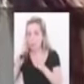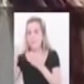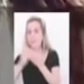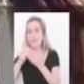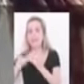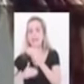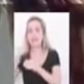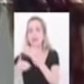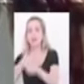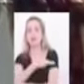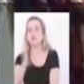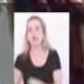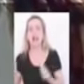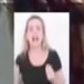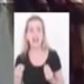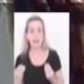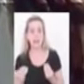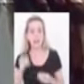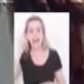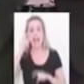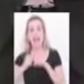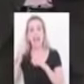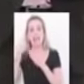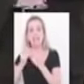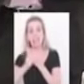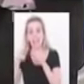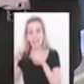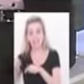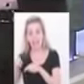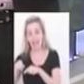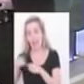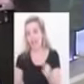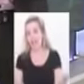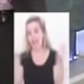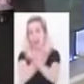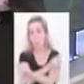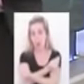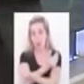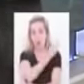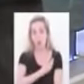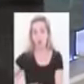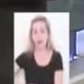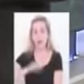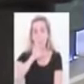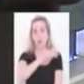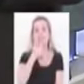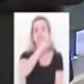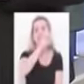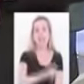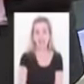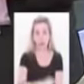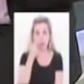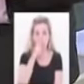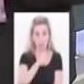brutales en las provincias con vestidos también masivo de personal stanley la nueva ministra alicia kirchner